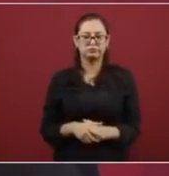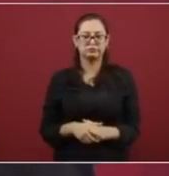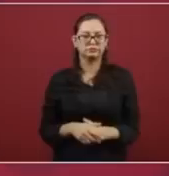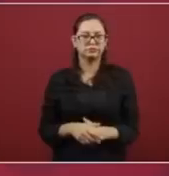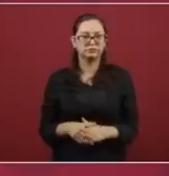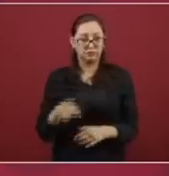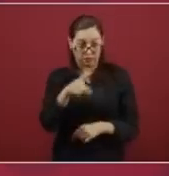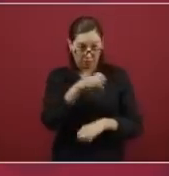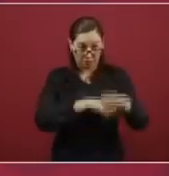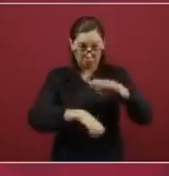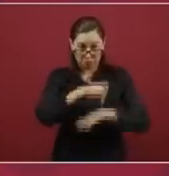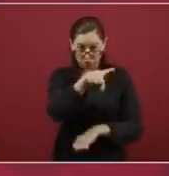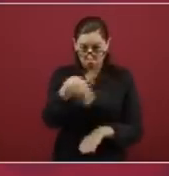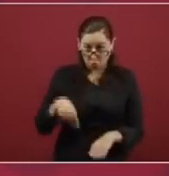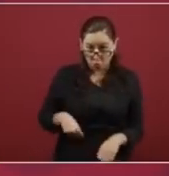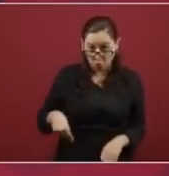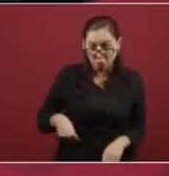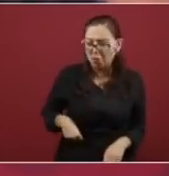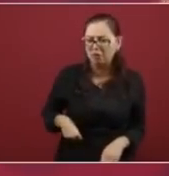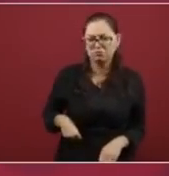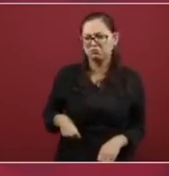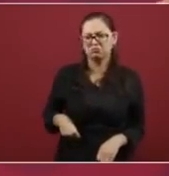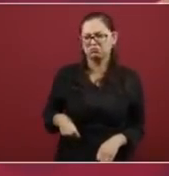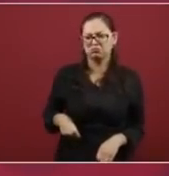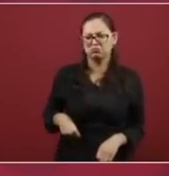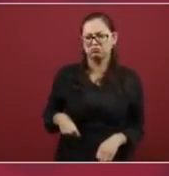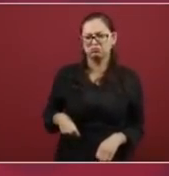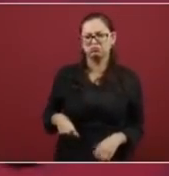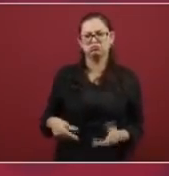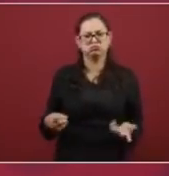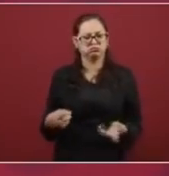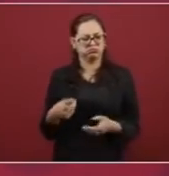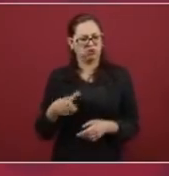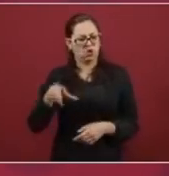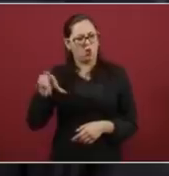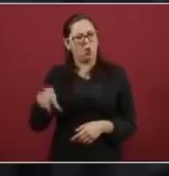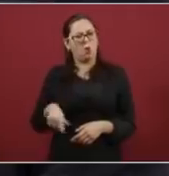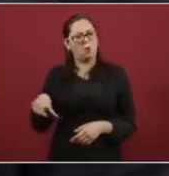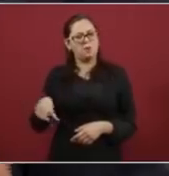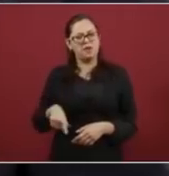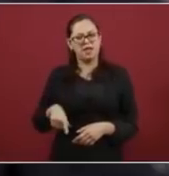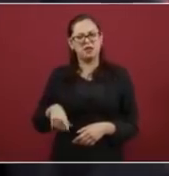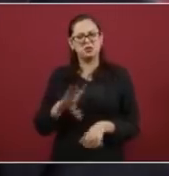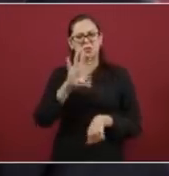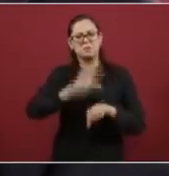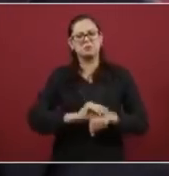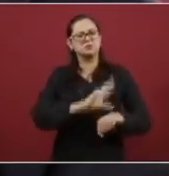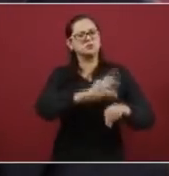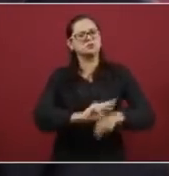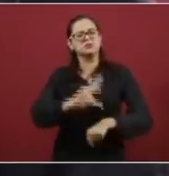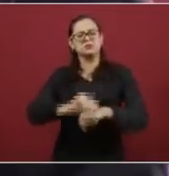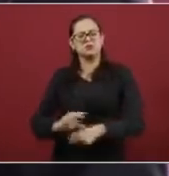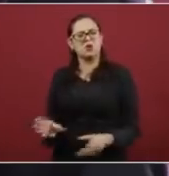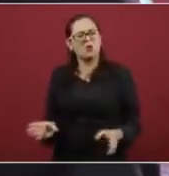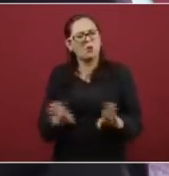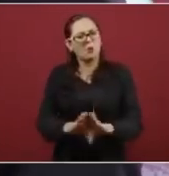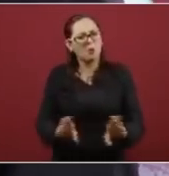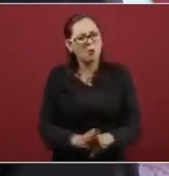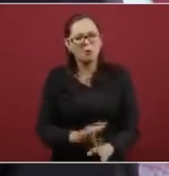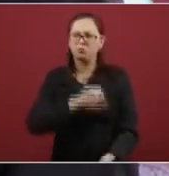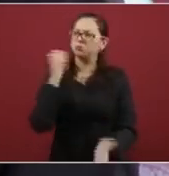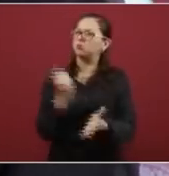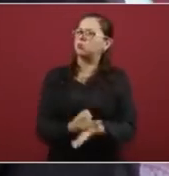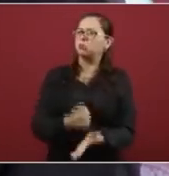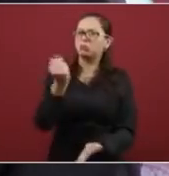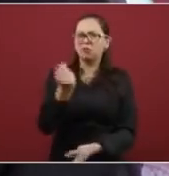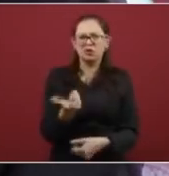es de las empresas, sino y el gobierno, ¿cómo permitir eso? ¿Cómo aprobar eso?